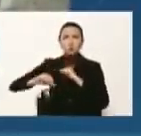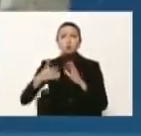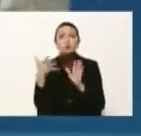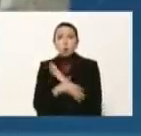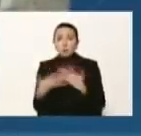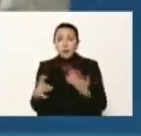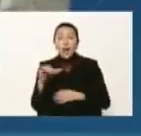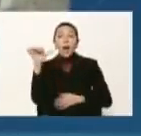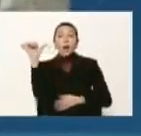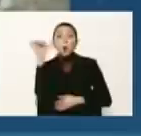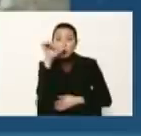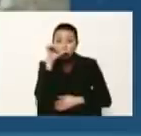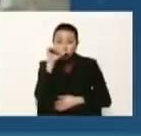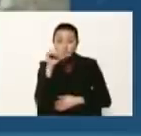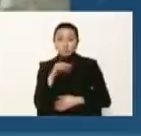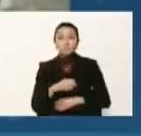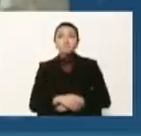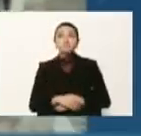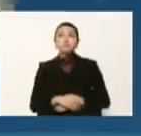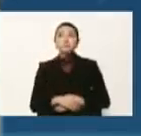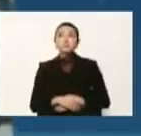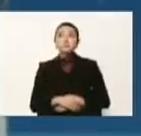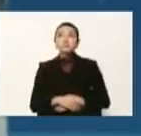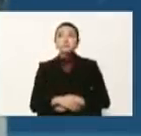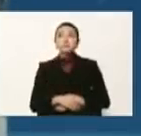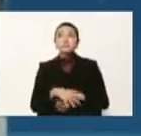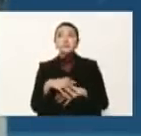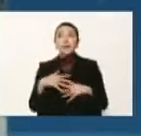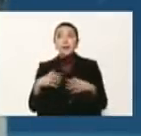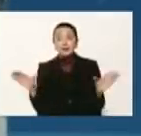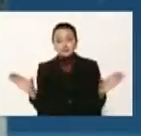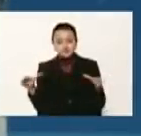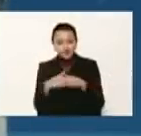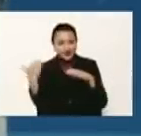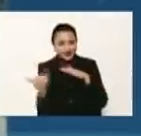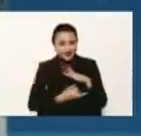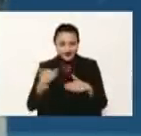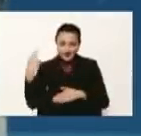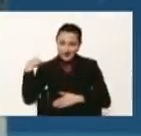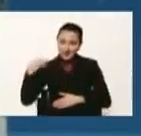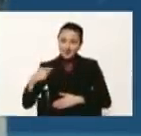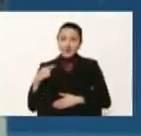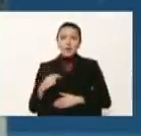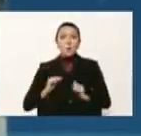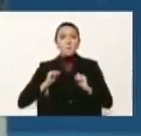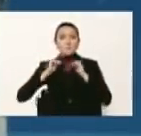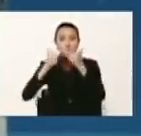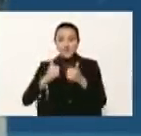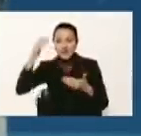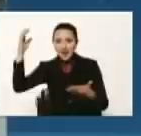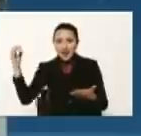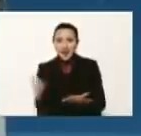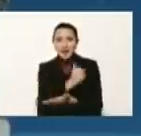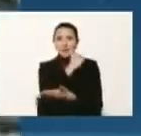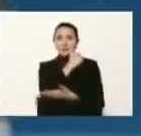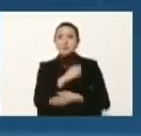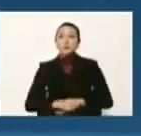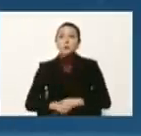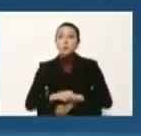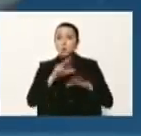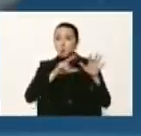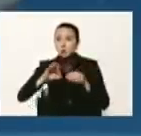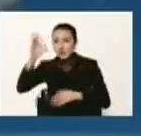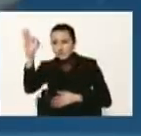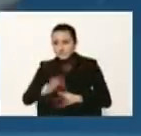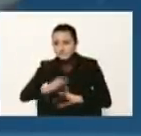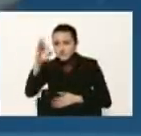Nosotros tenemos una superintendencia que está activada y este año hay incautado sobre el